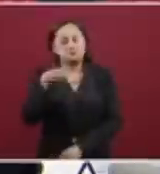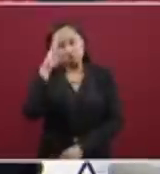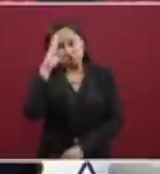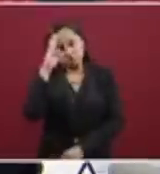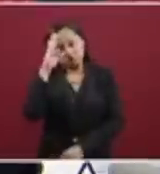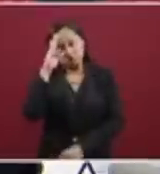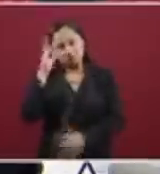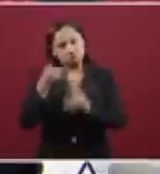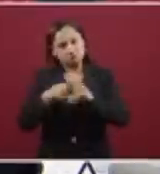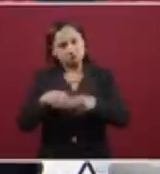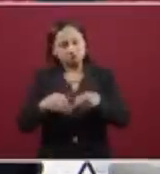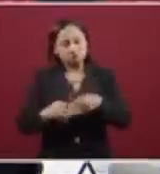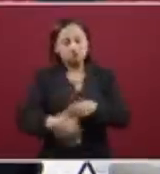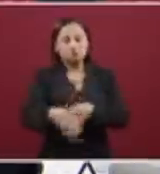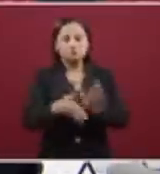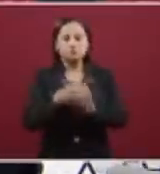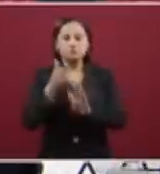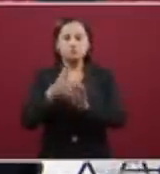aeropuerto